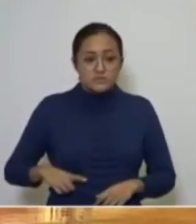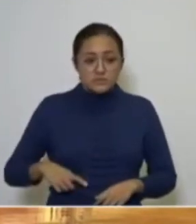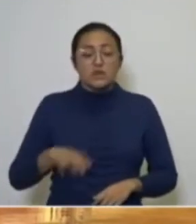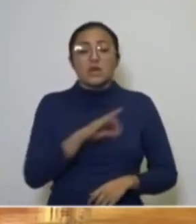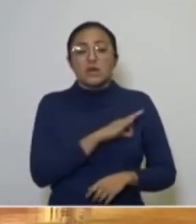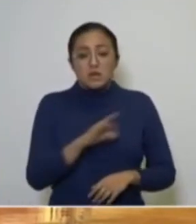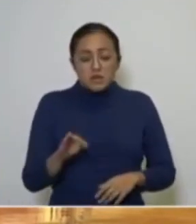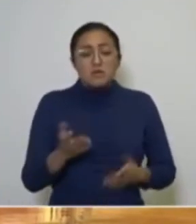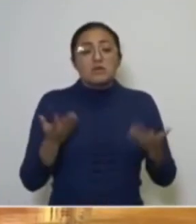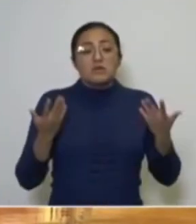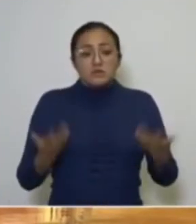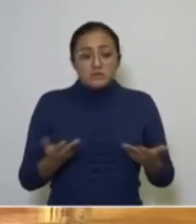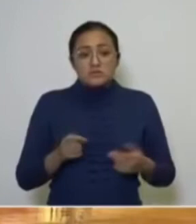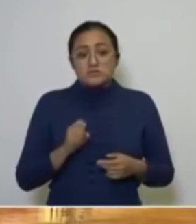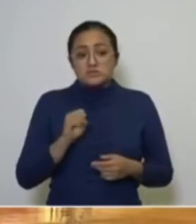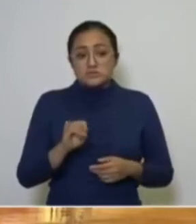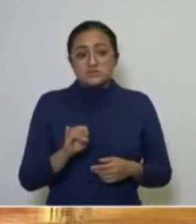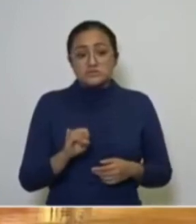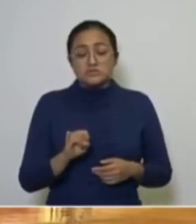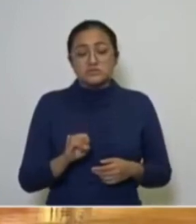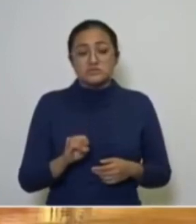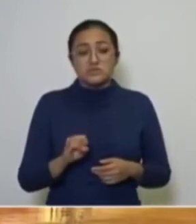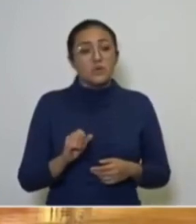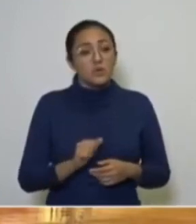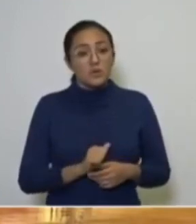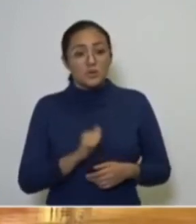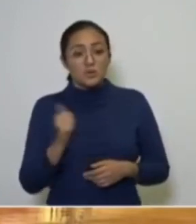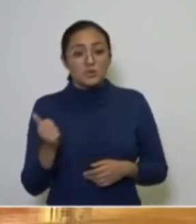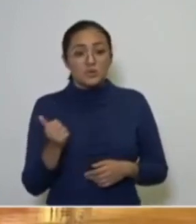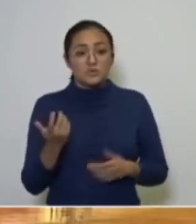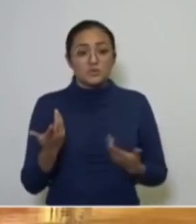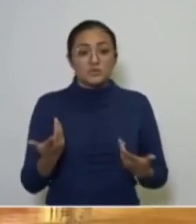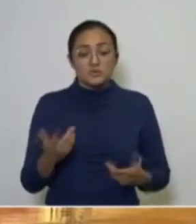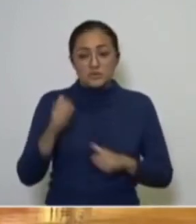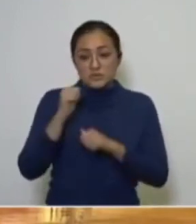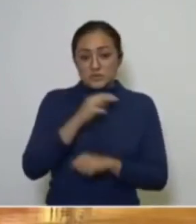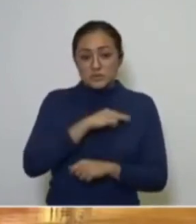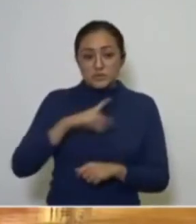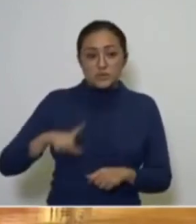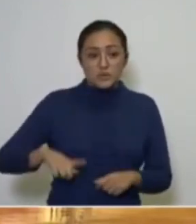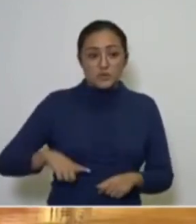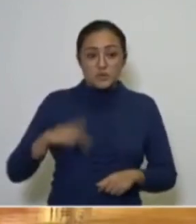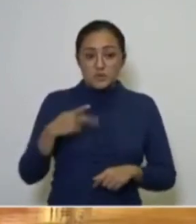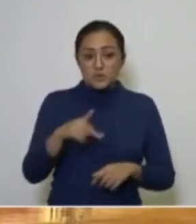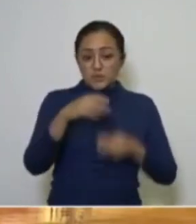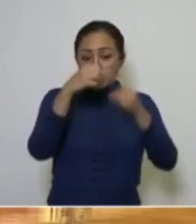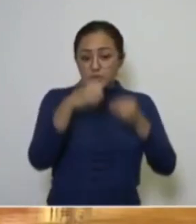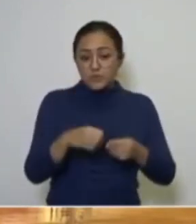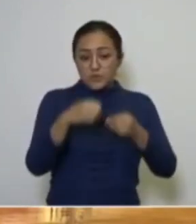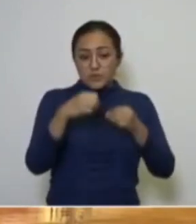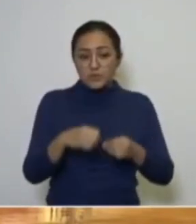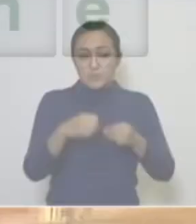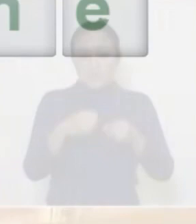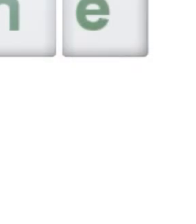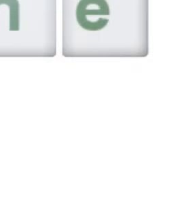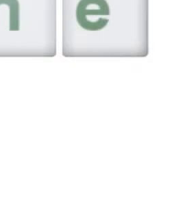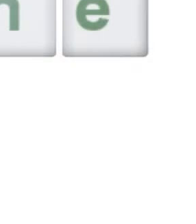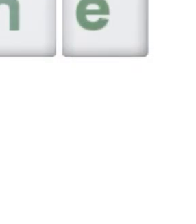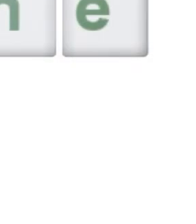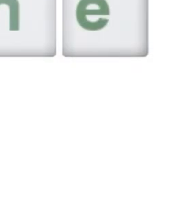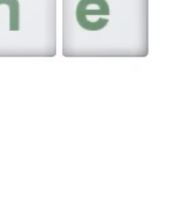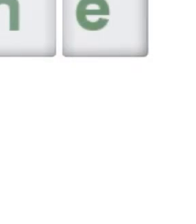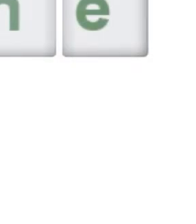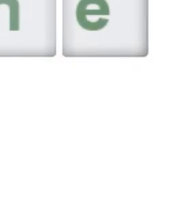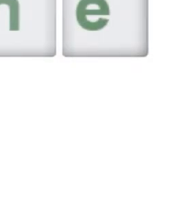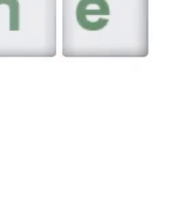permitido o le permitió otra autoridad municipal ocupar a las gentes del crimen